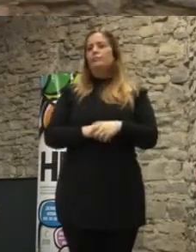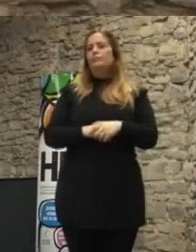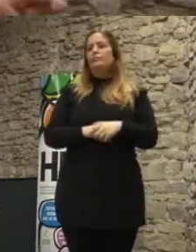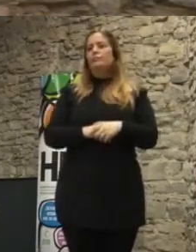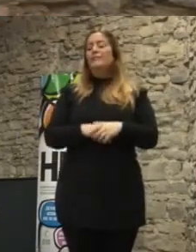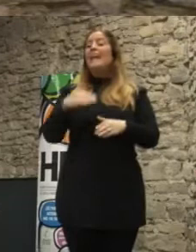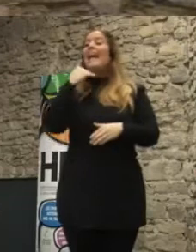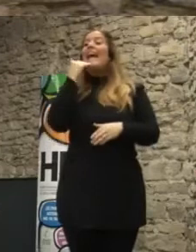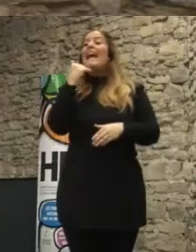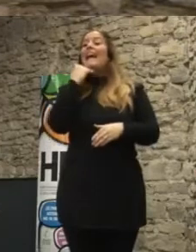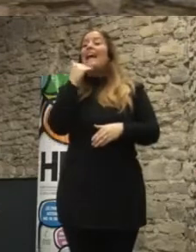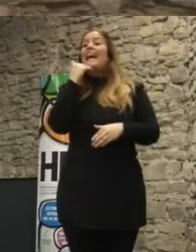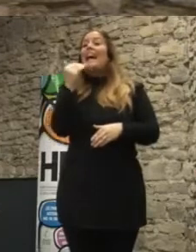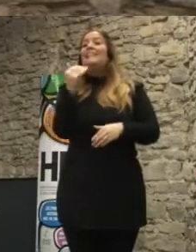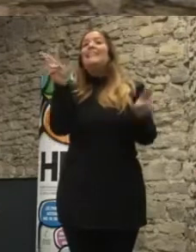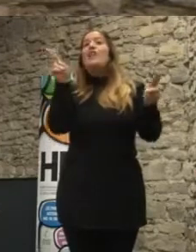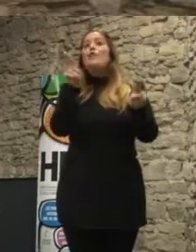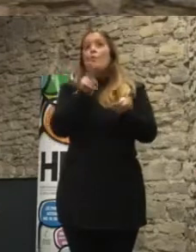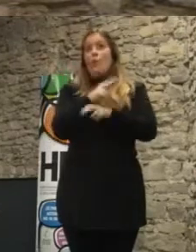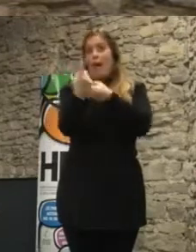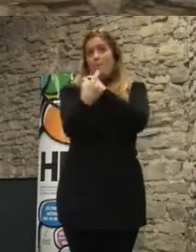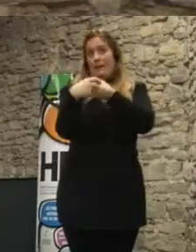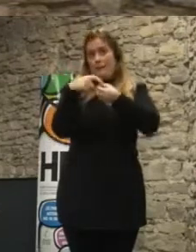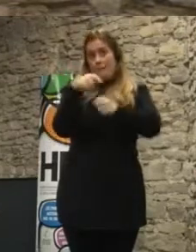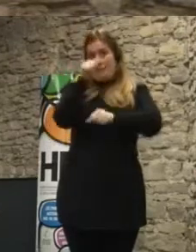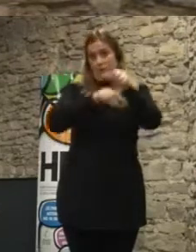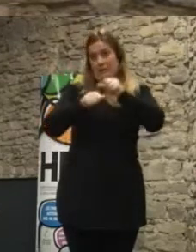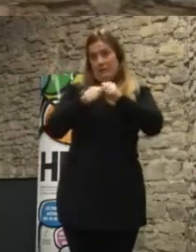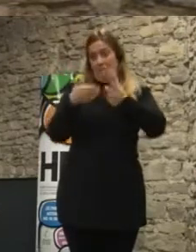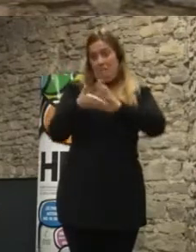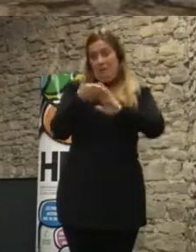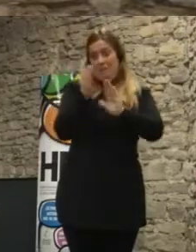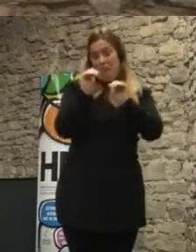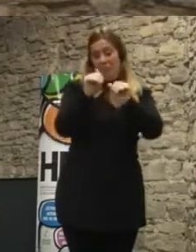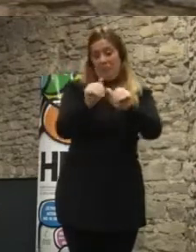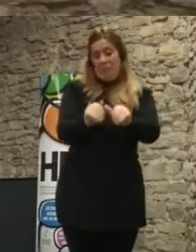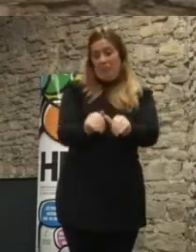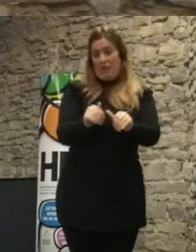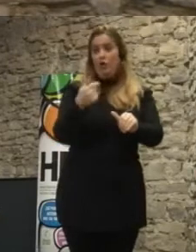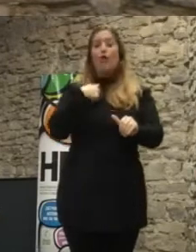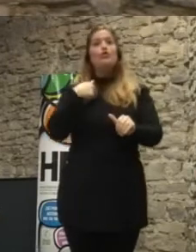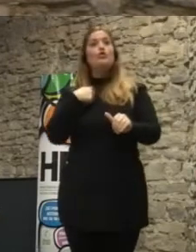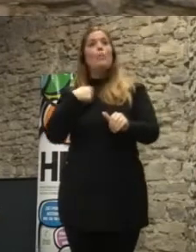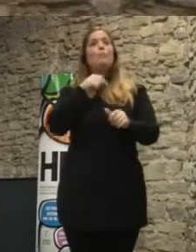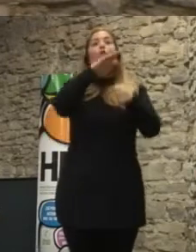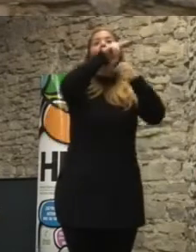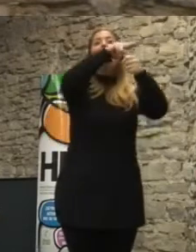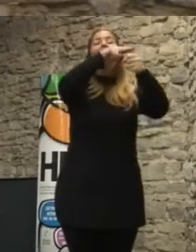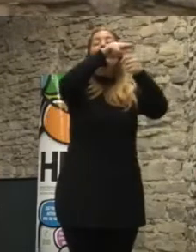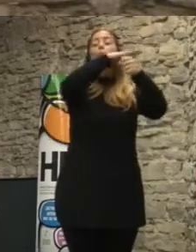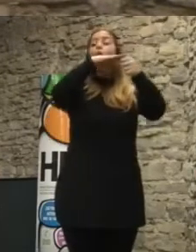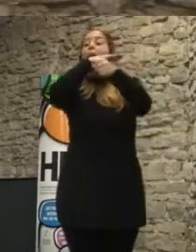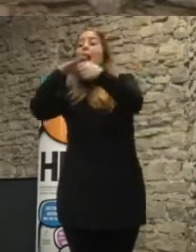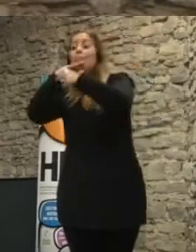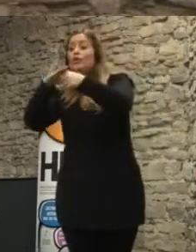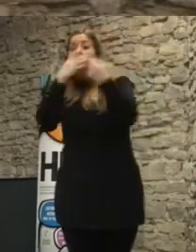Casi nula participación en asociaciones, con tendencia a la baja. Por sectores, me estaba mirando el Eurostat, y por sectores, todos los